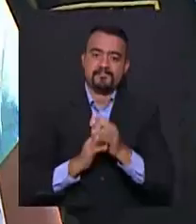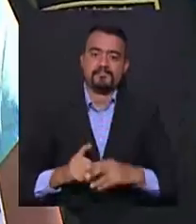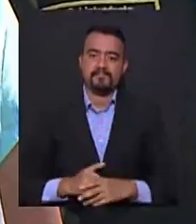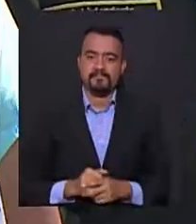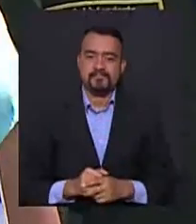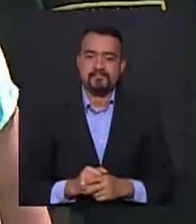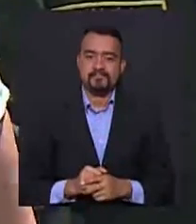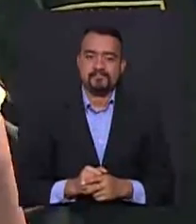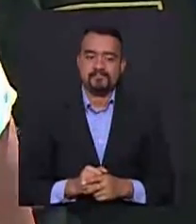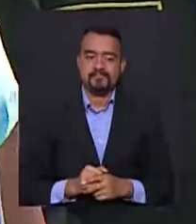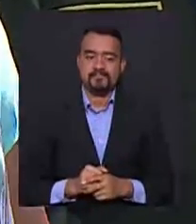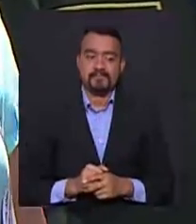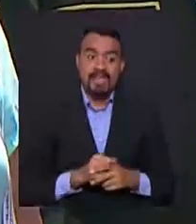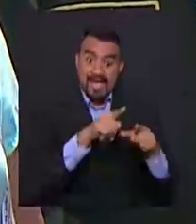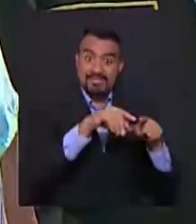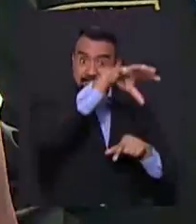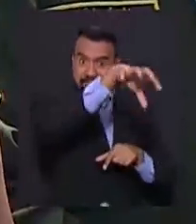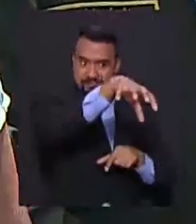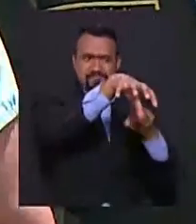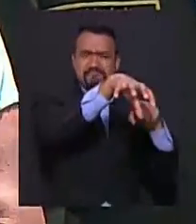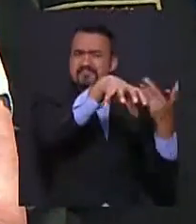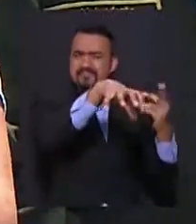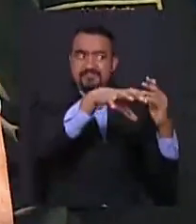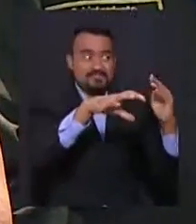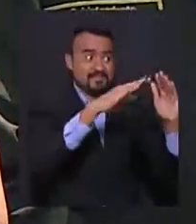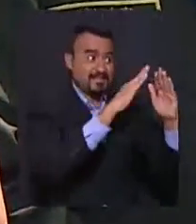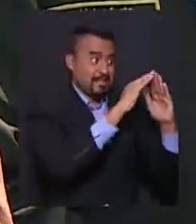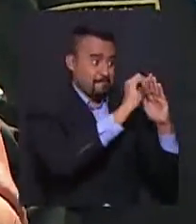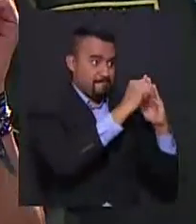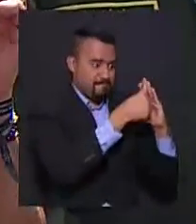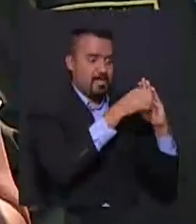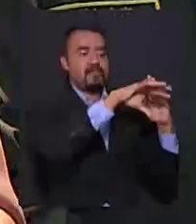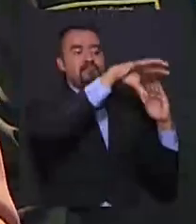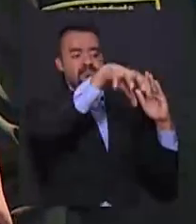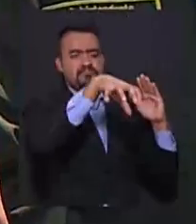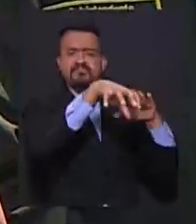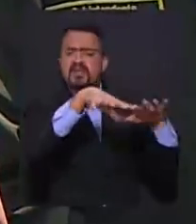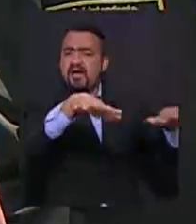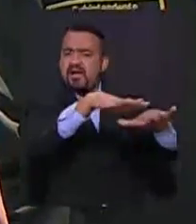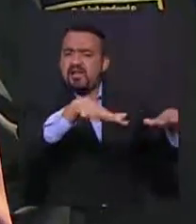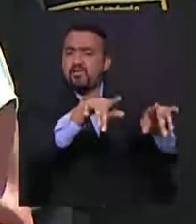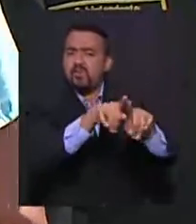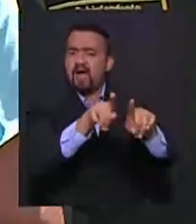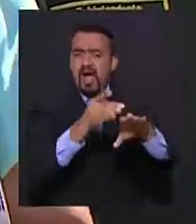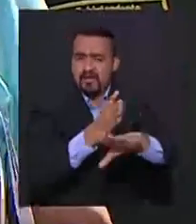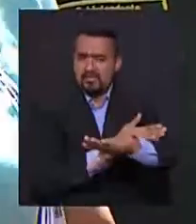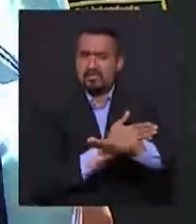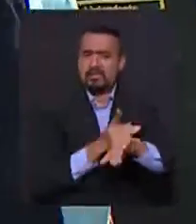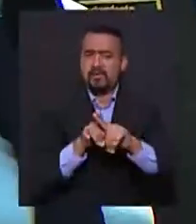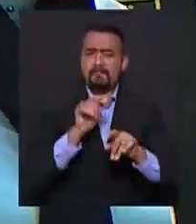Una segunda fase del museo que estará dedicada a contar de una manera respetuosa el dolor que como sociedad llegamos a